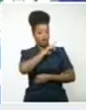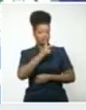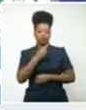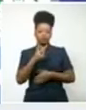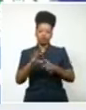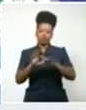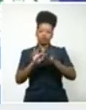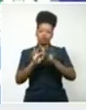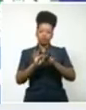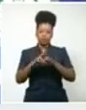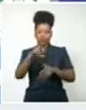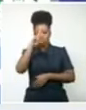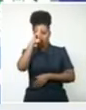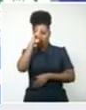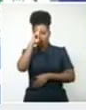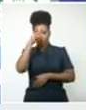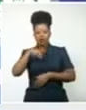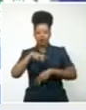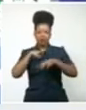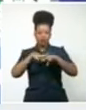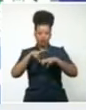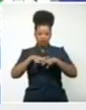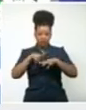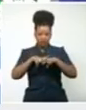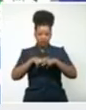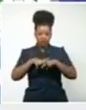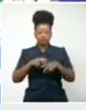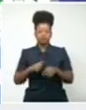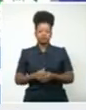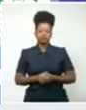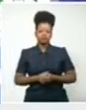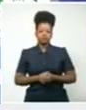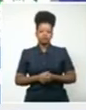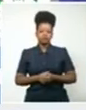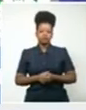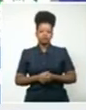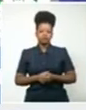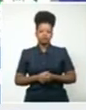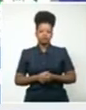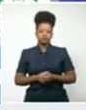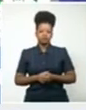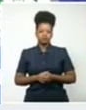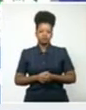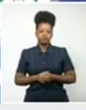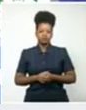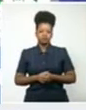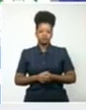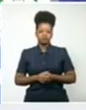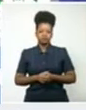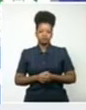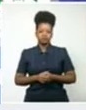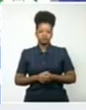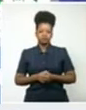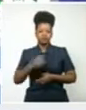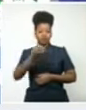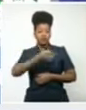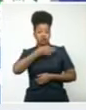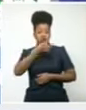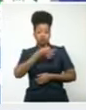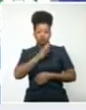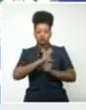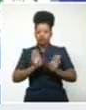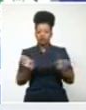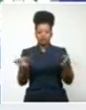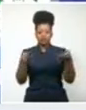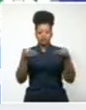el Hospital Salvador Allende en la capital. Dijo además el ministro de Salud Pública que se han cerrado